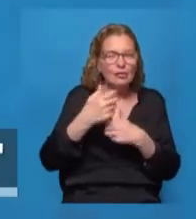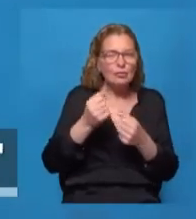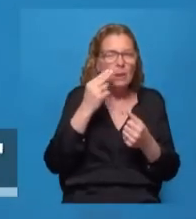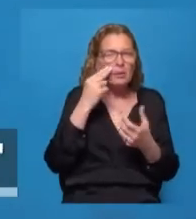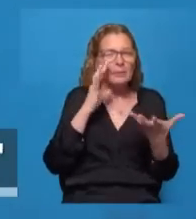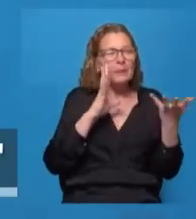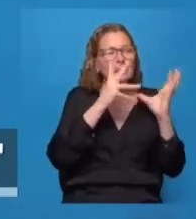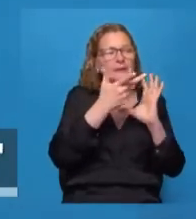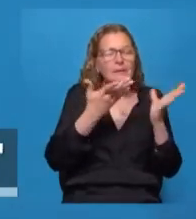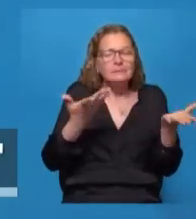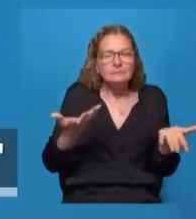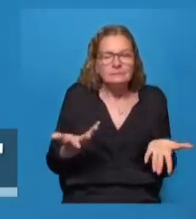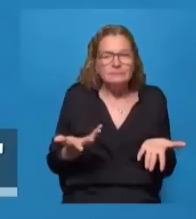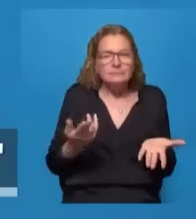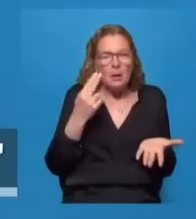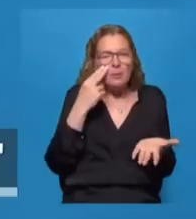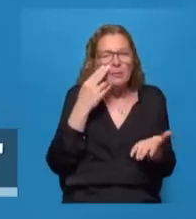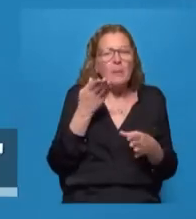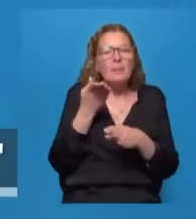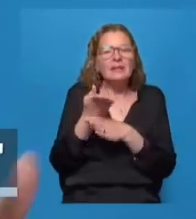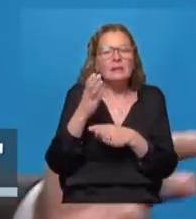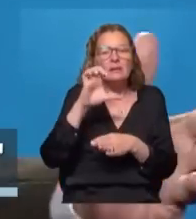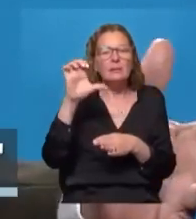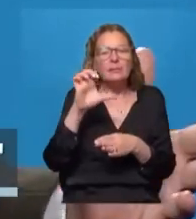causado bueno habría que